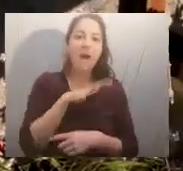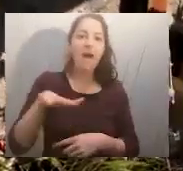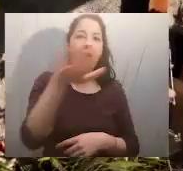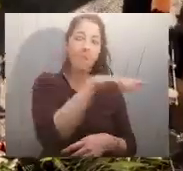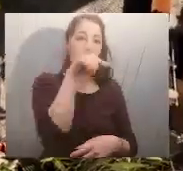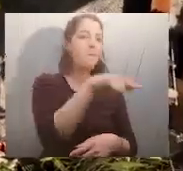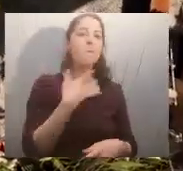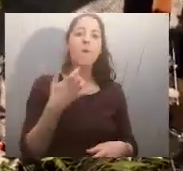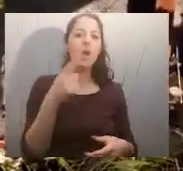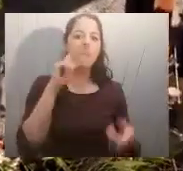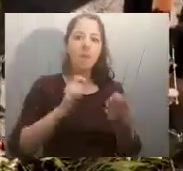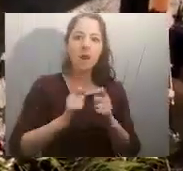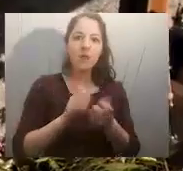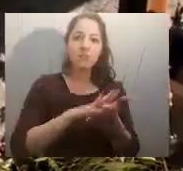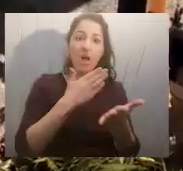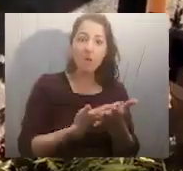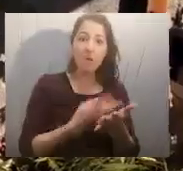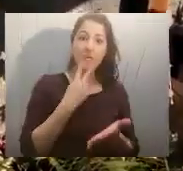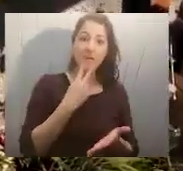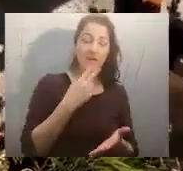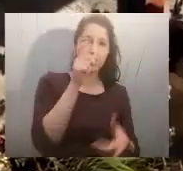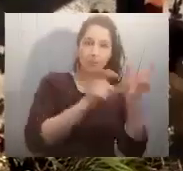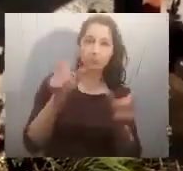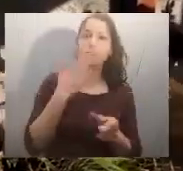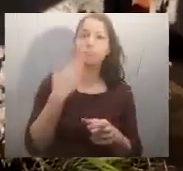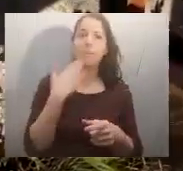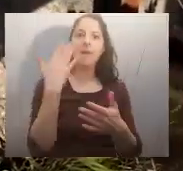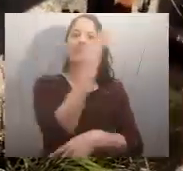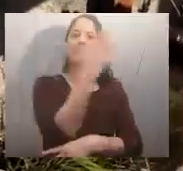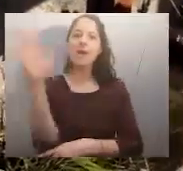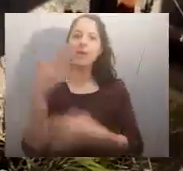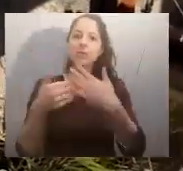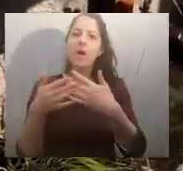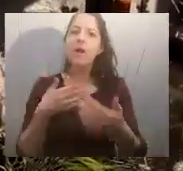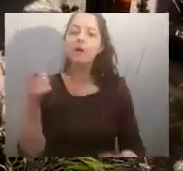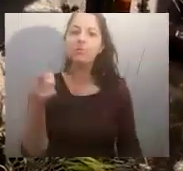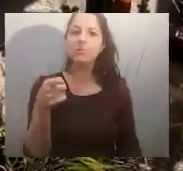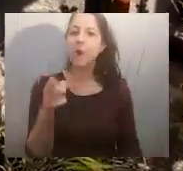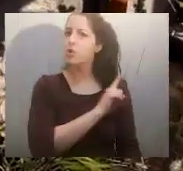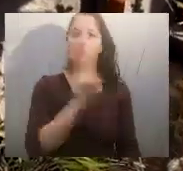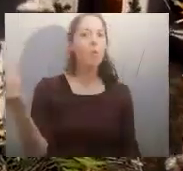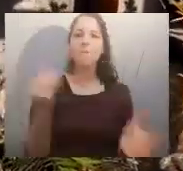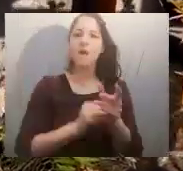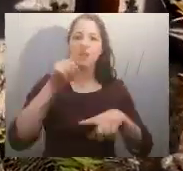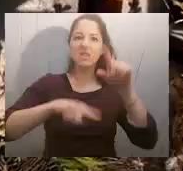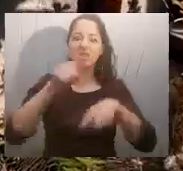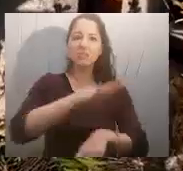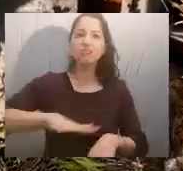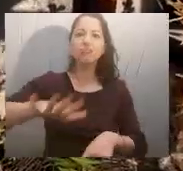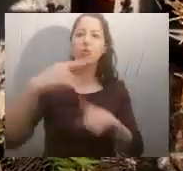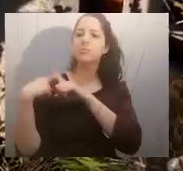sacrificio. Luchamos por autonomía territorial, por la soberanía alimentaria y sanitaria de los